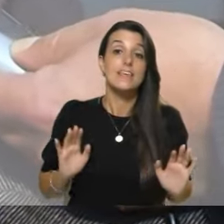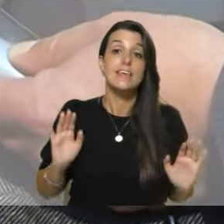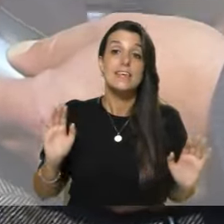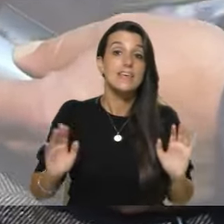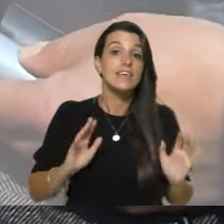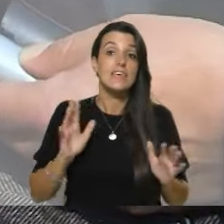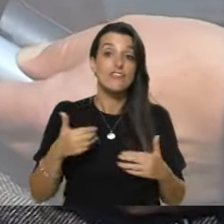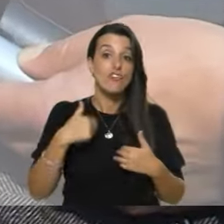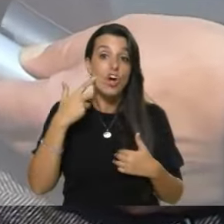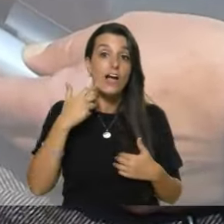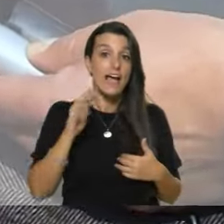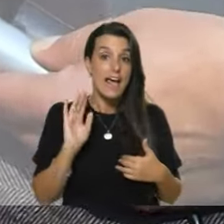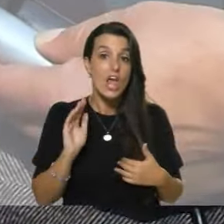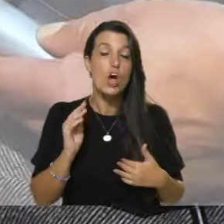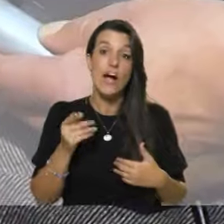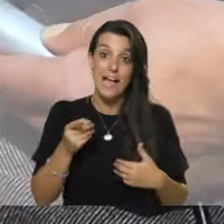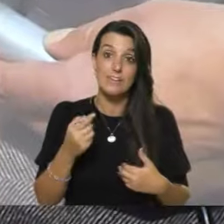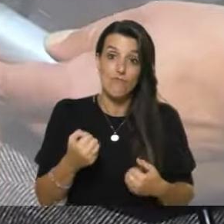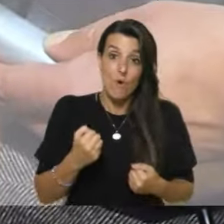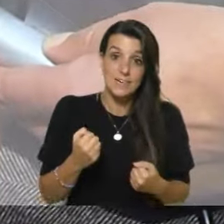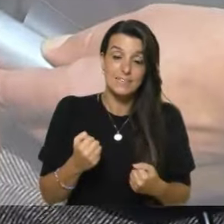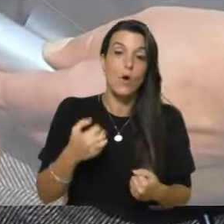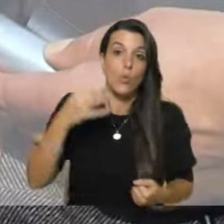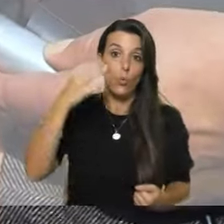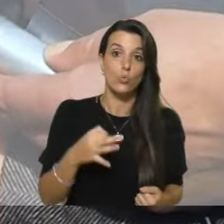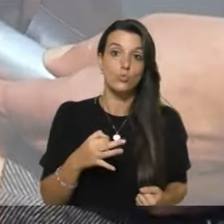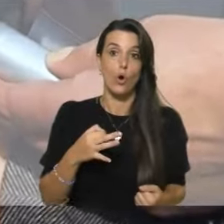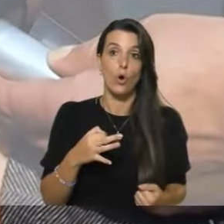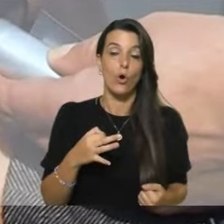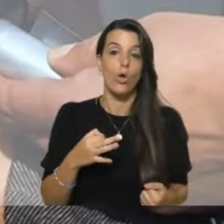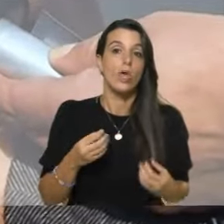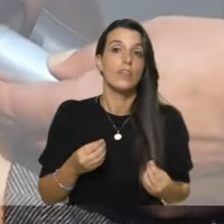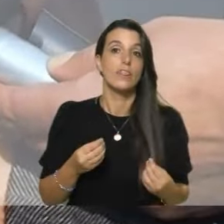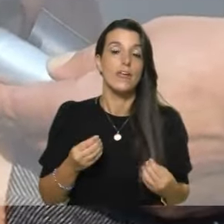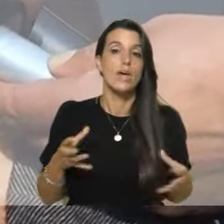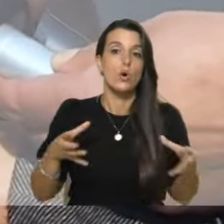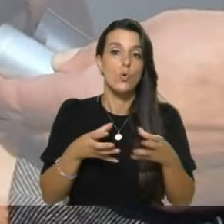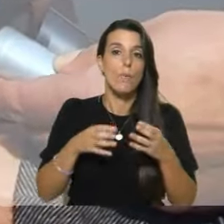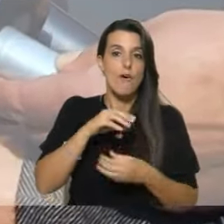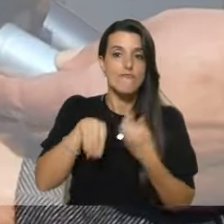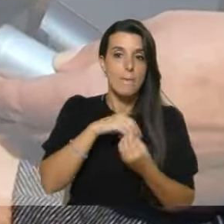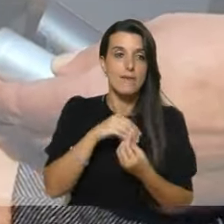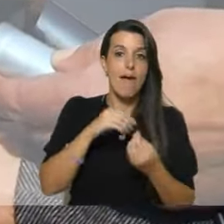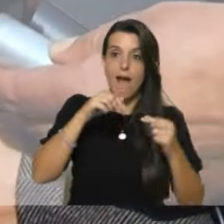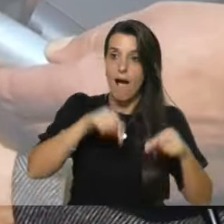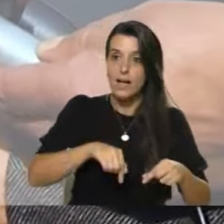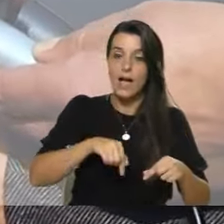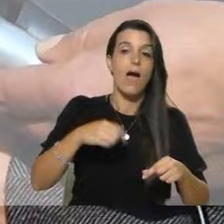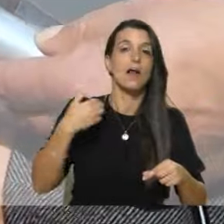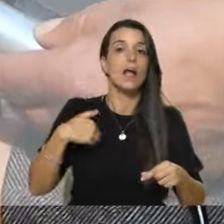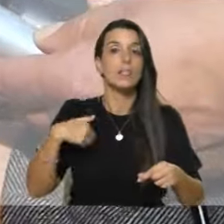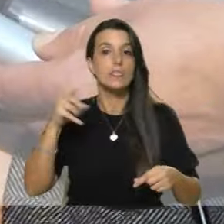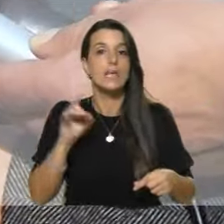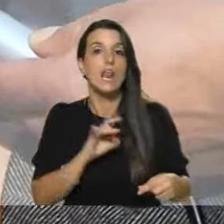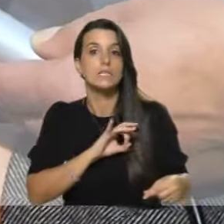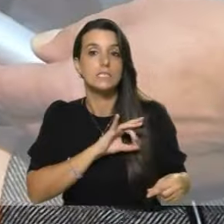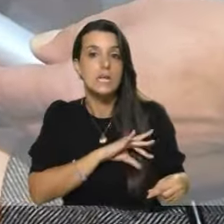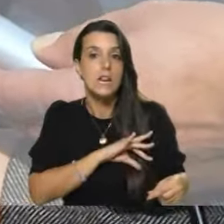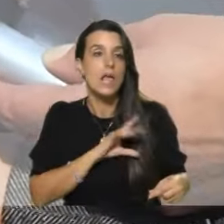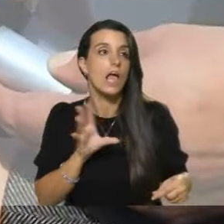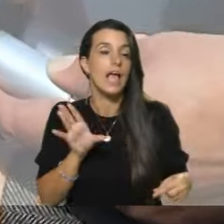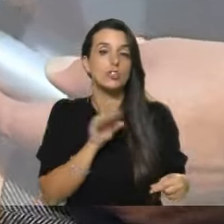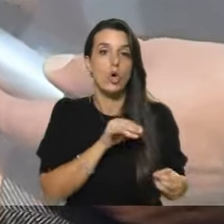Y yo creo que es la tenacidad justamente de grupos familiares aquí, en Argentina, en Chile, en